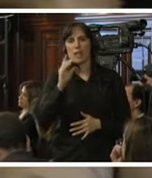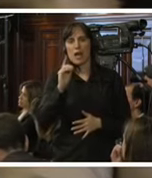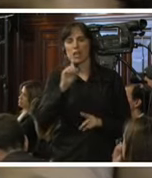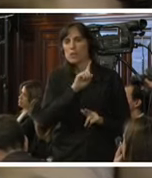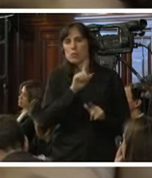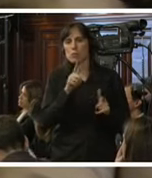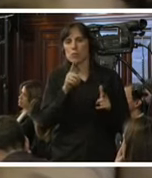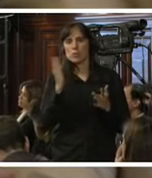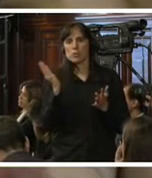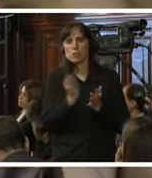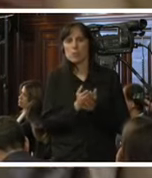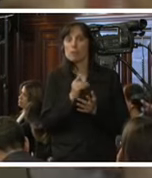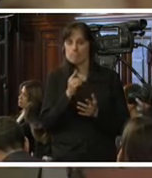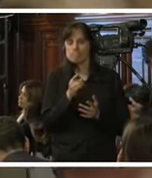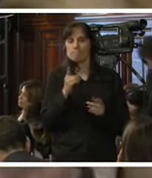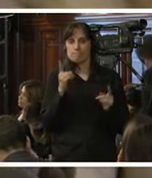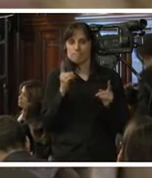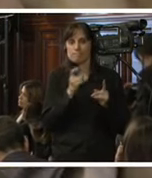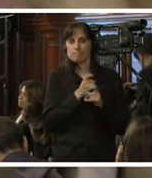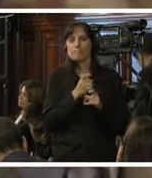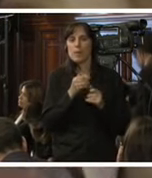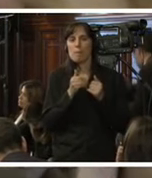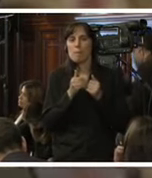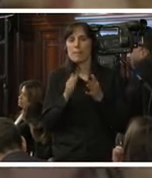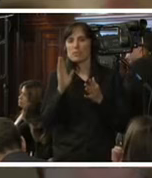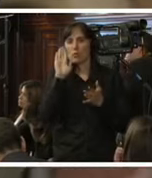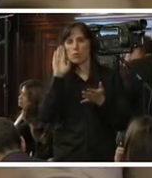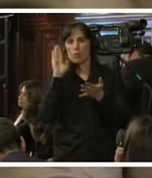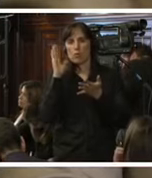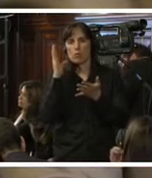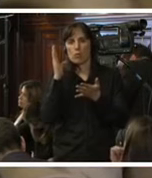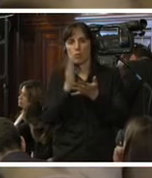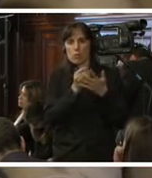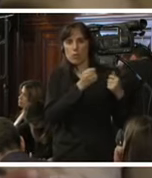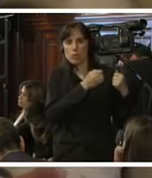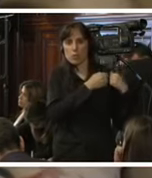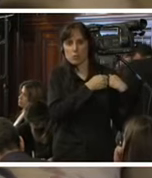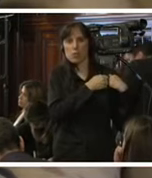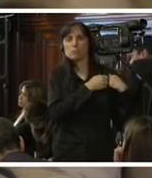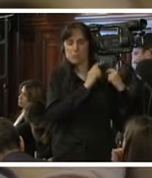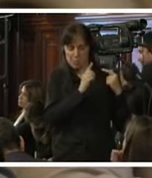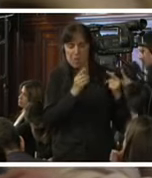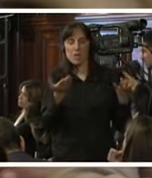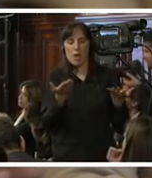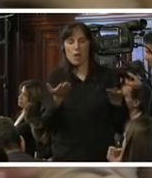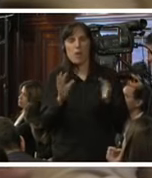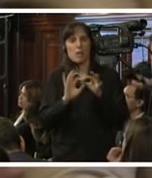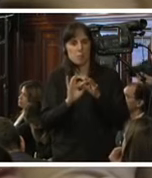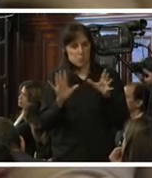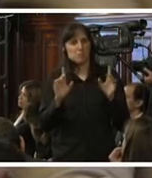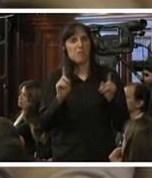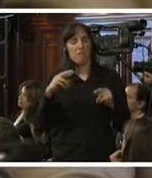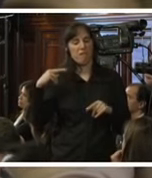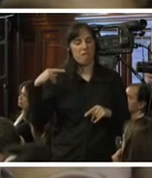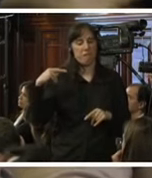cuestión crítica desde tiempos de la dictadura, pero que también tiene un correlato en democracia. Y